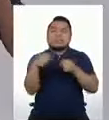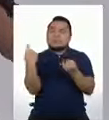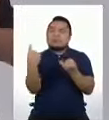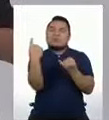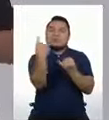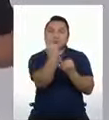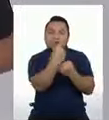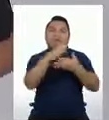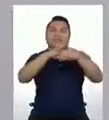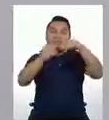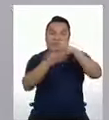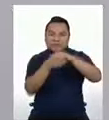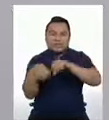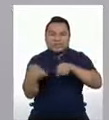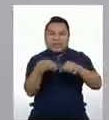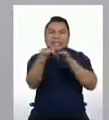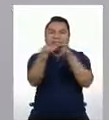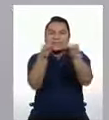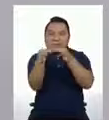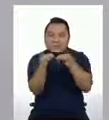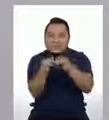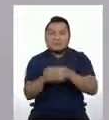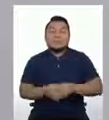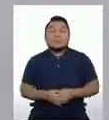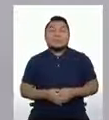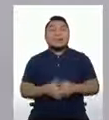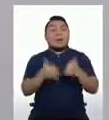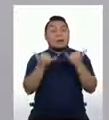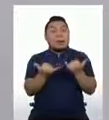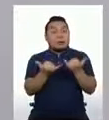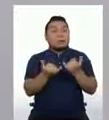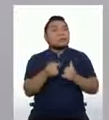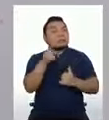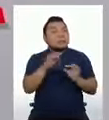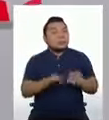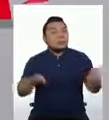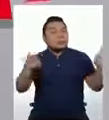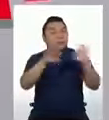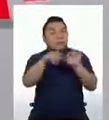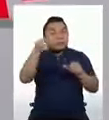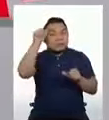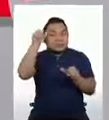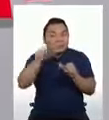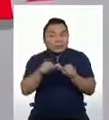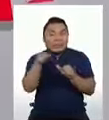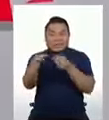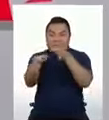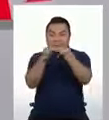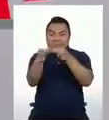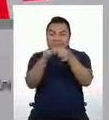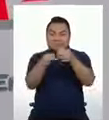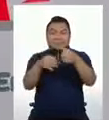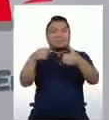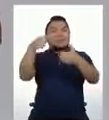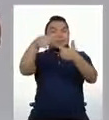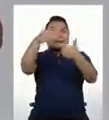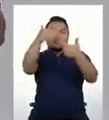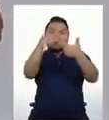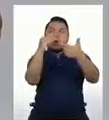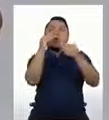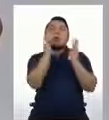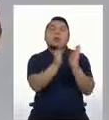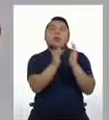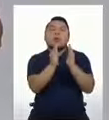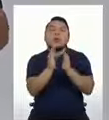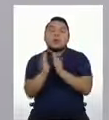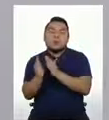las cosas que suceden. Atención con esto. Es importante recordar que estas acciones deben suceder en un orden.